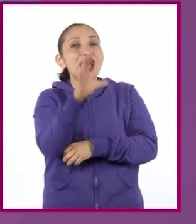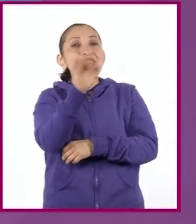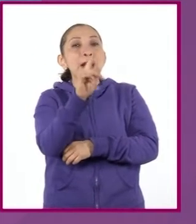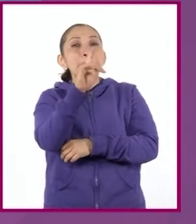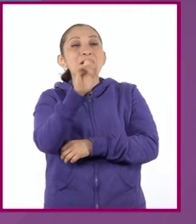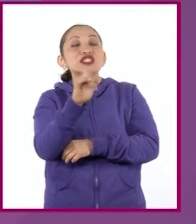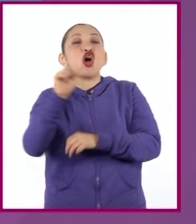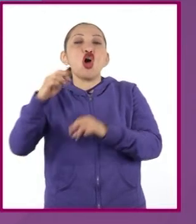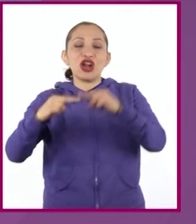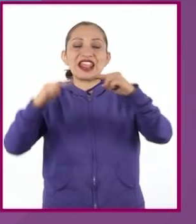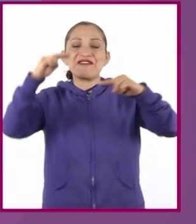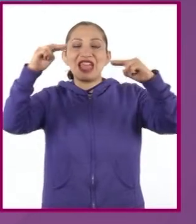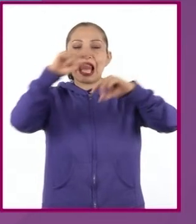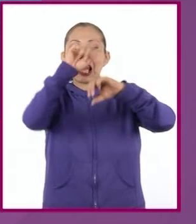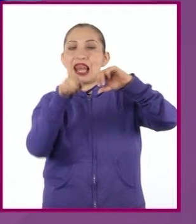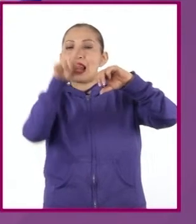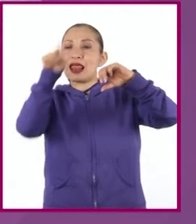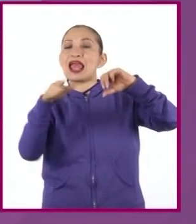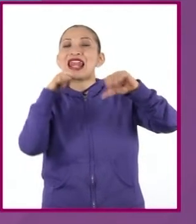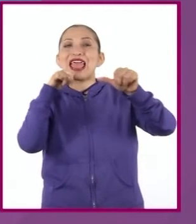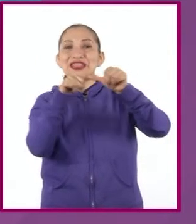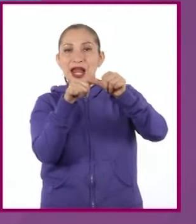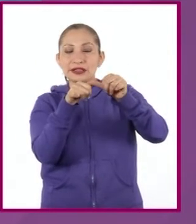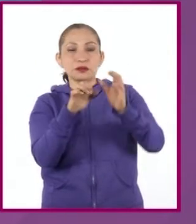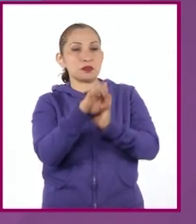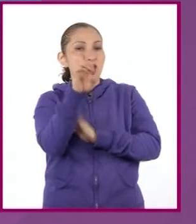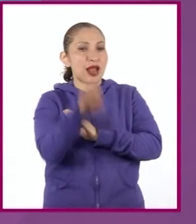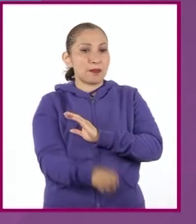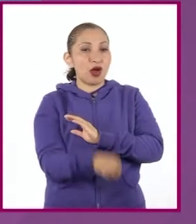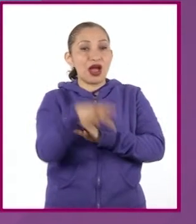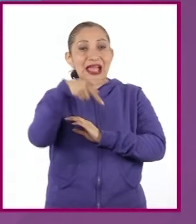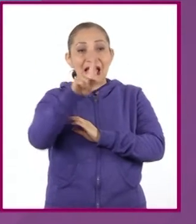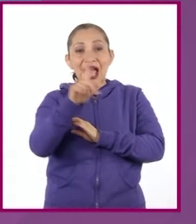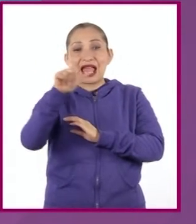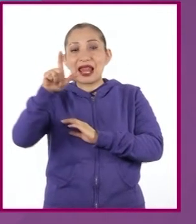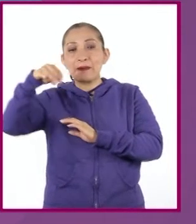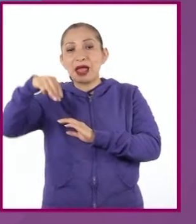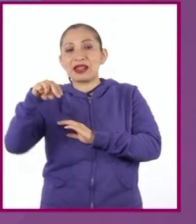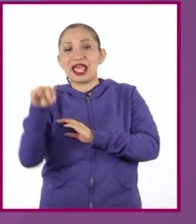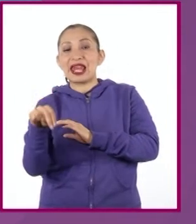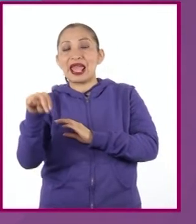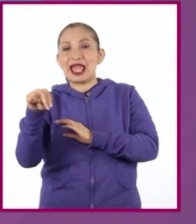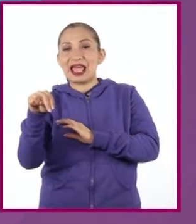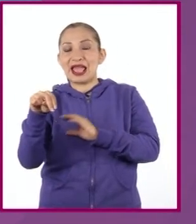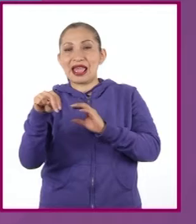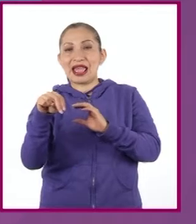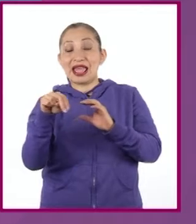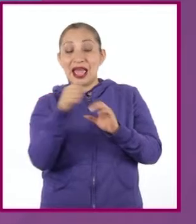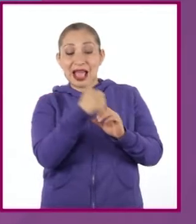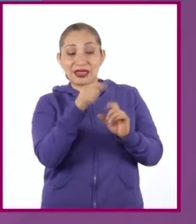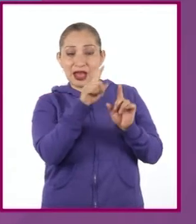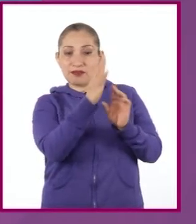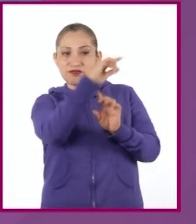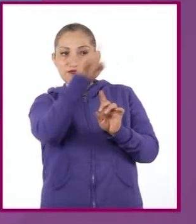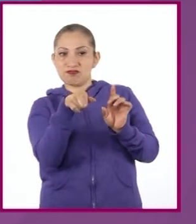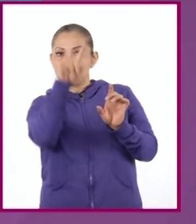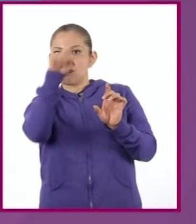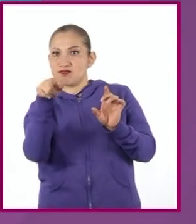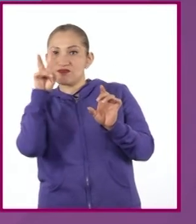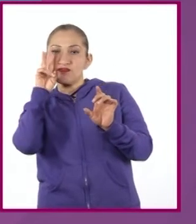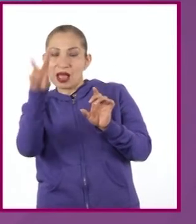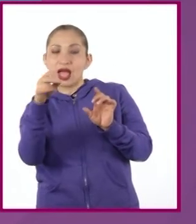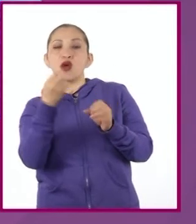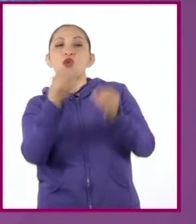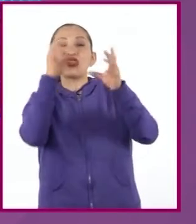o niveles y las identificó con letras, por ejemplo, K, L, M y N, y en cada nivel ubicó un